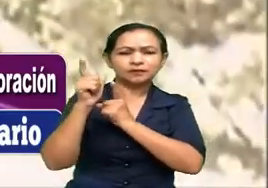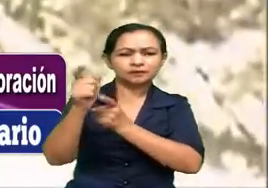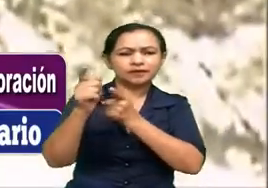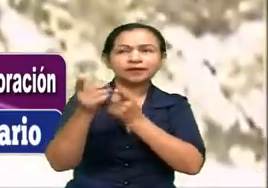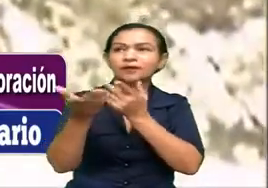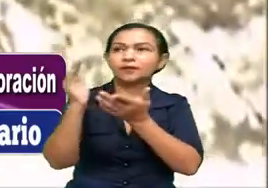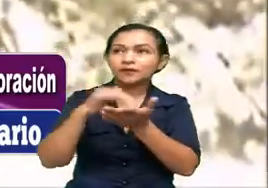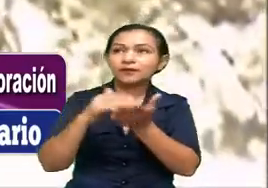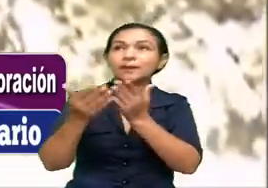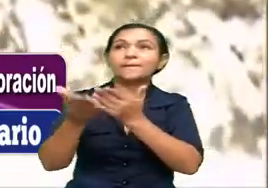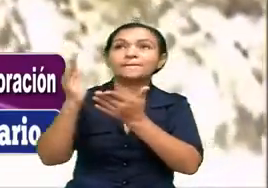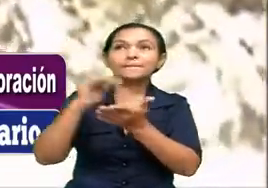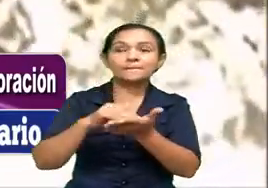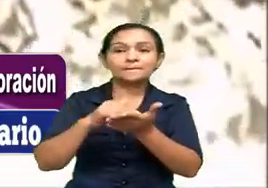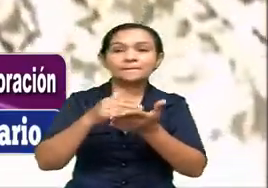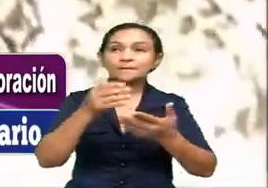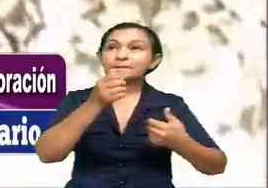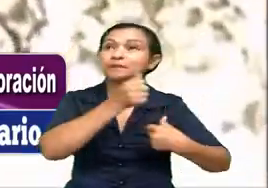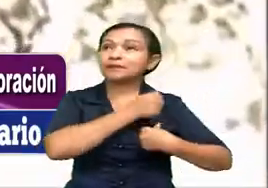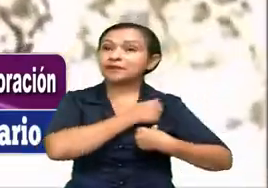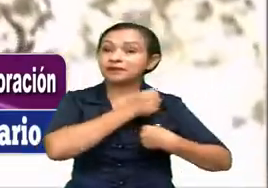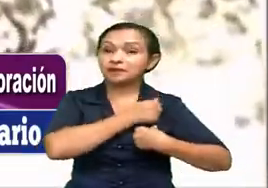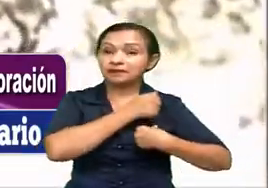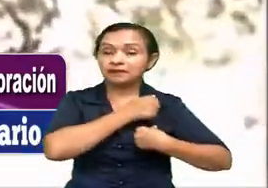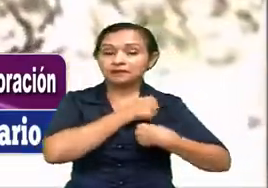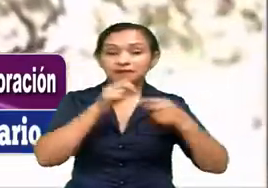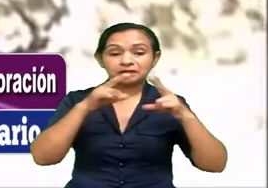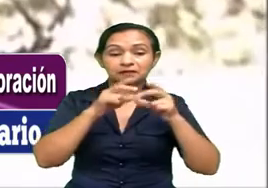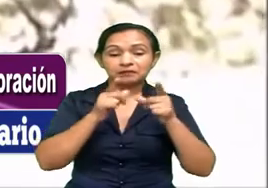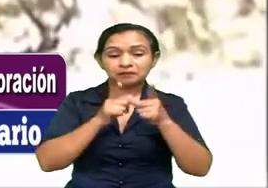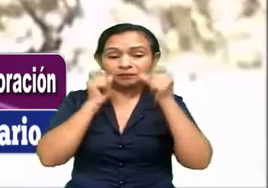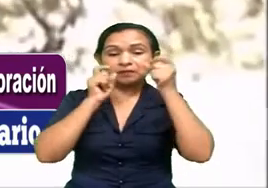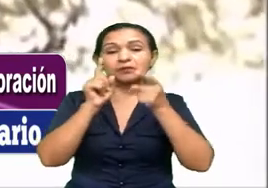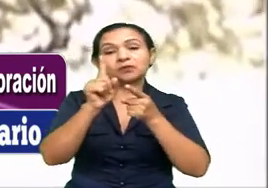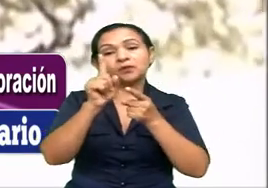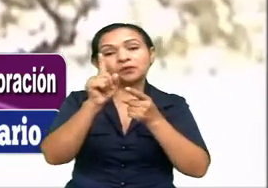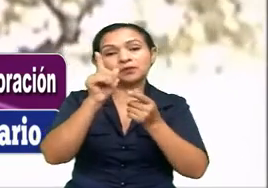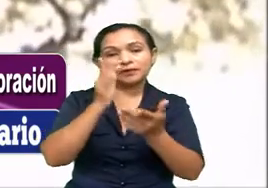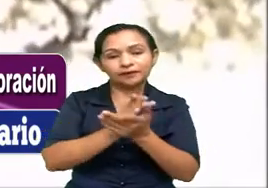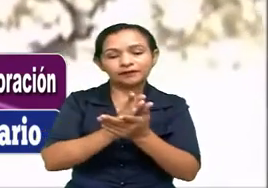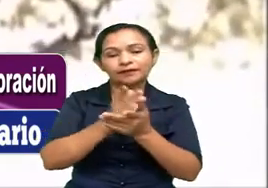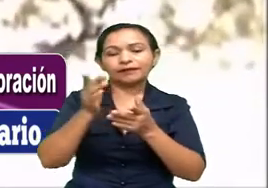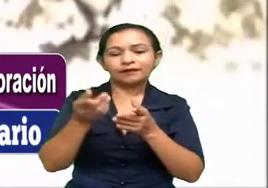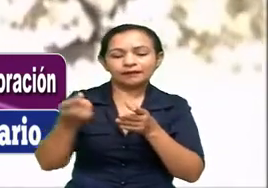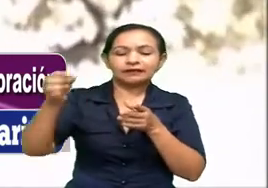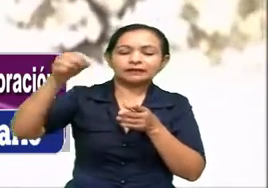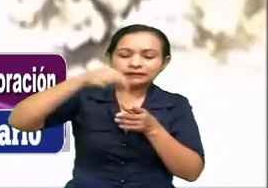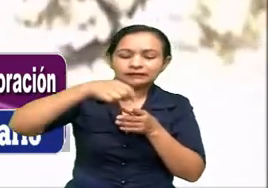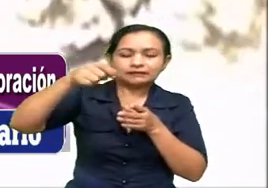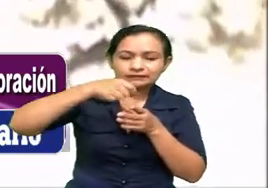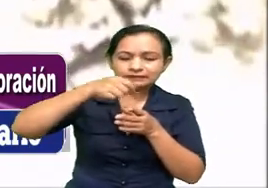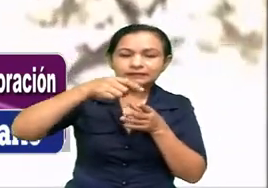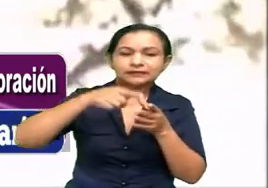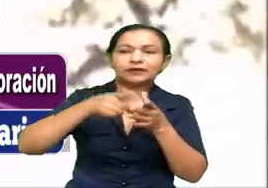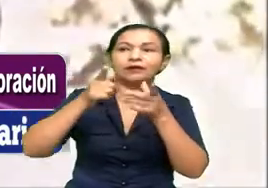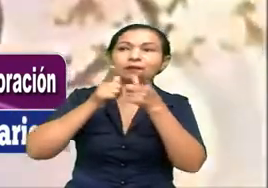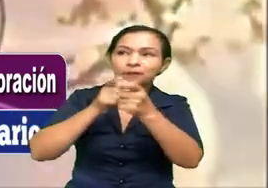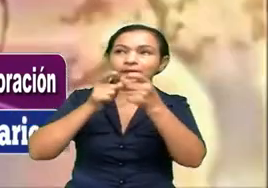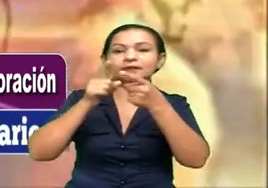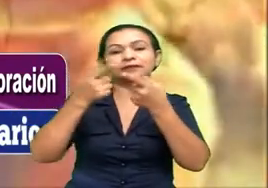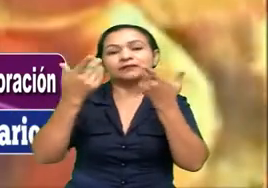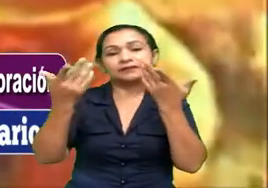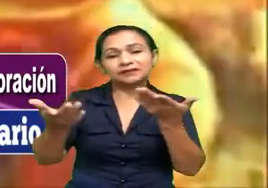vez los soldados nicaragüenses con rifle de chispa que disparás, tenés que volver a cargar. Entonces,